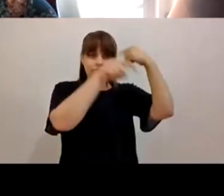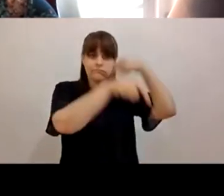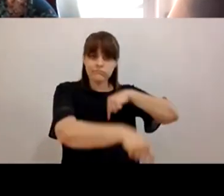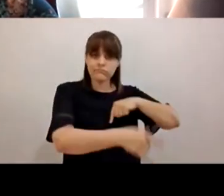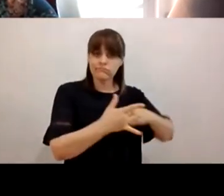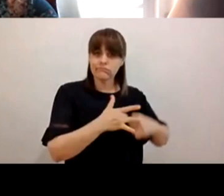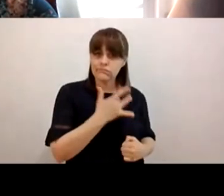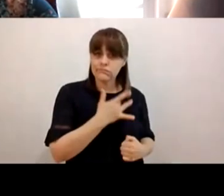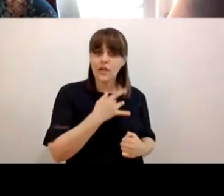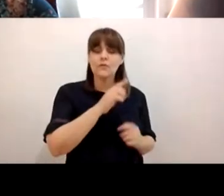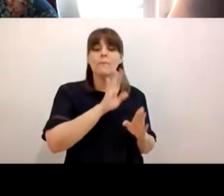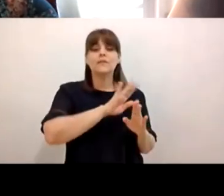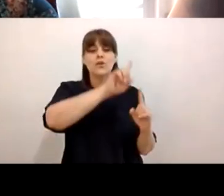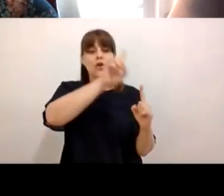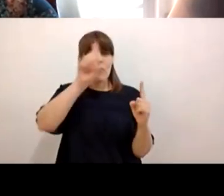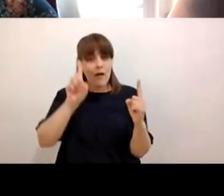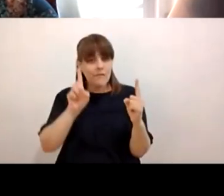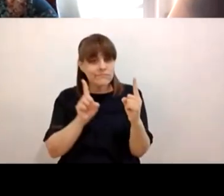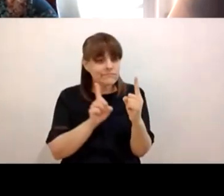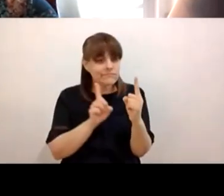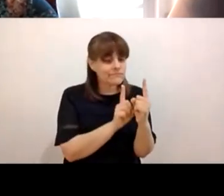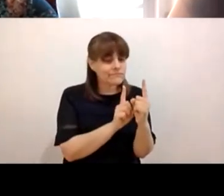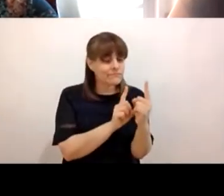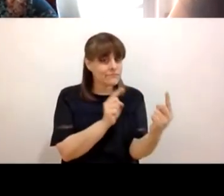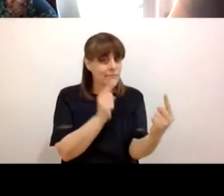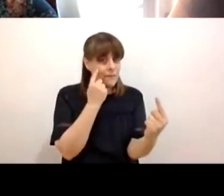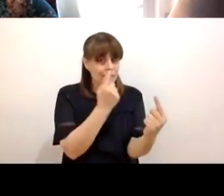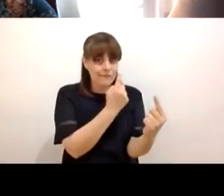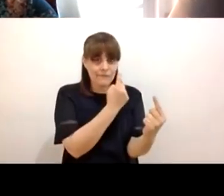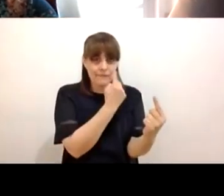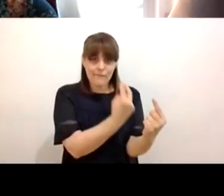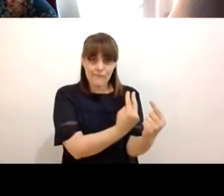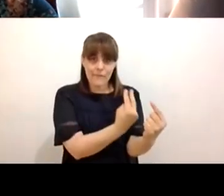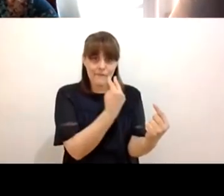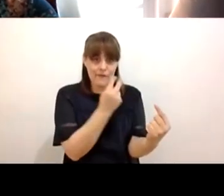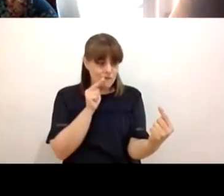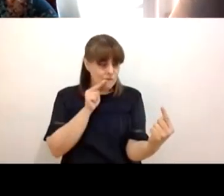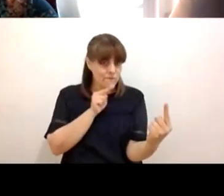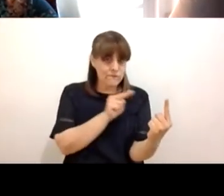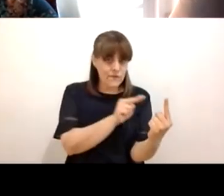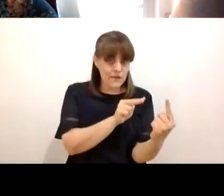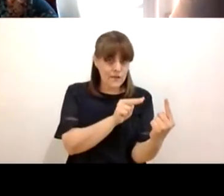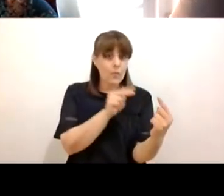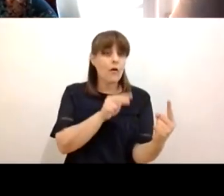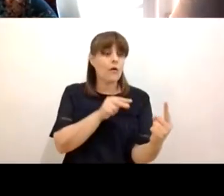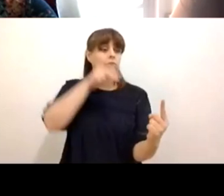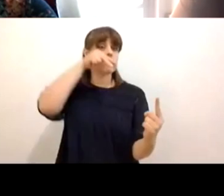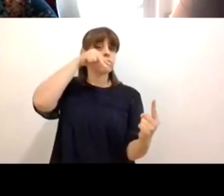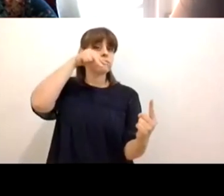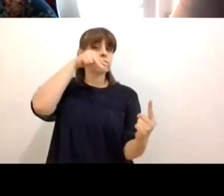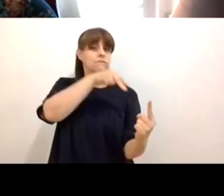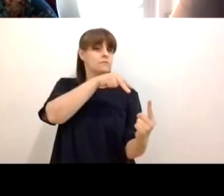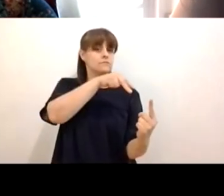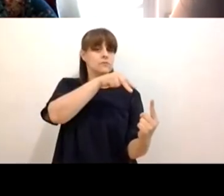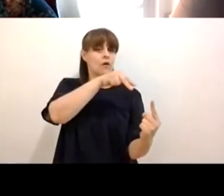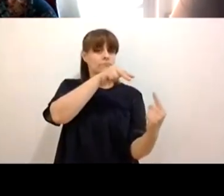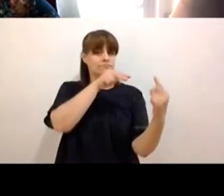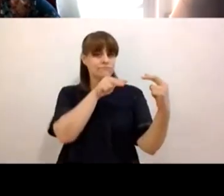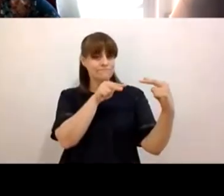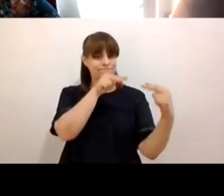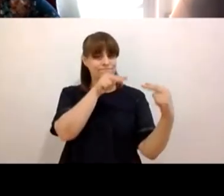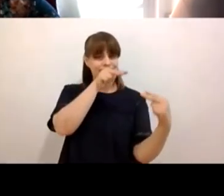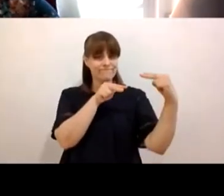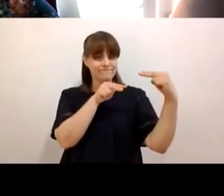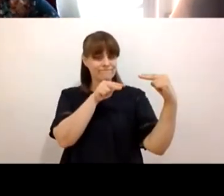bajo y me pongo en ese nivel para que él también me vea porque si lo veo desde arriba en esta misma horizontalidad entonces tampoco necesariamente me estoy